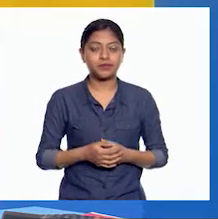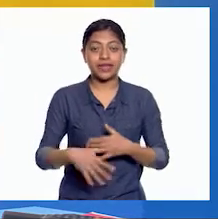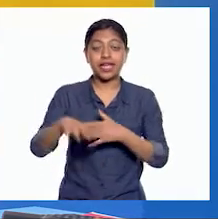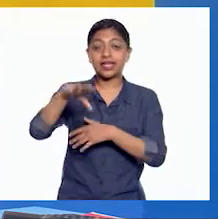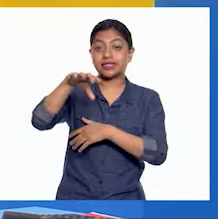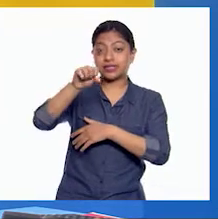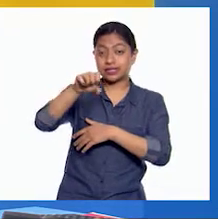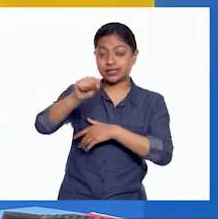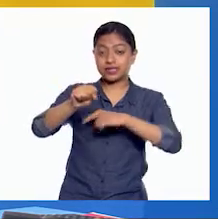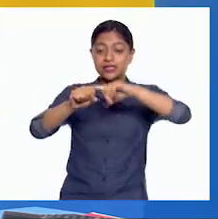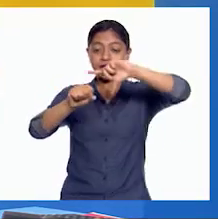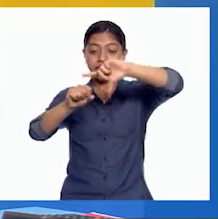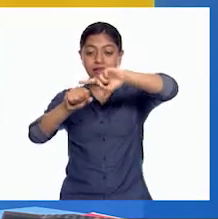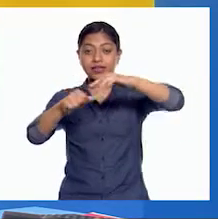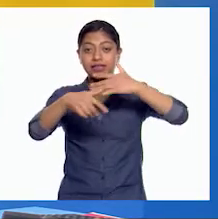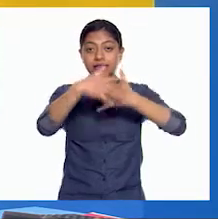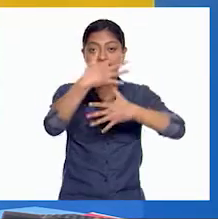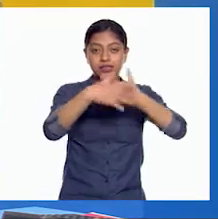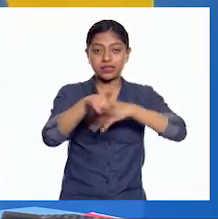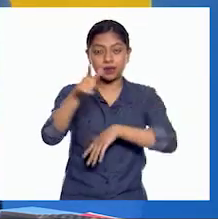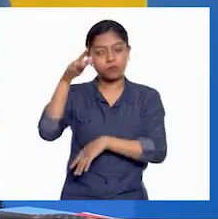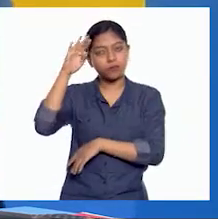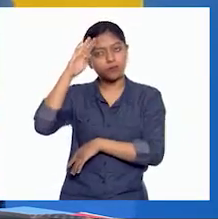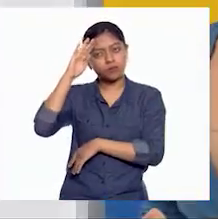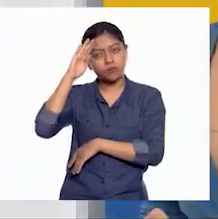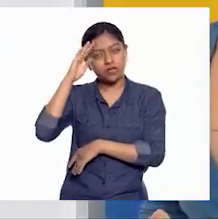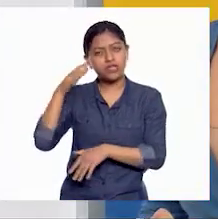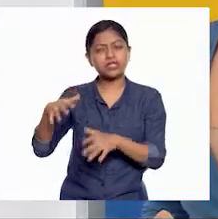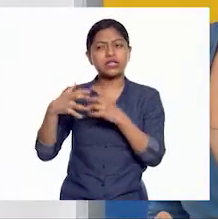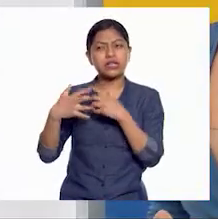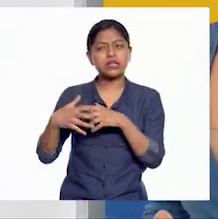entre 15. Y pienso